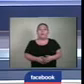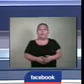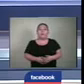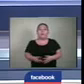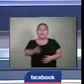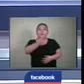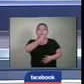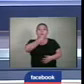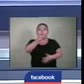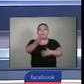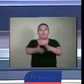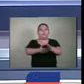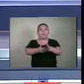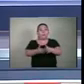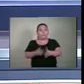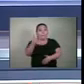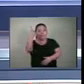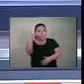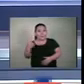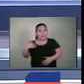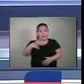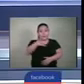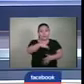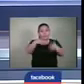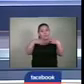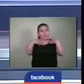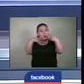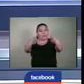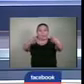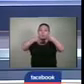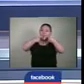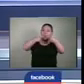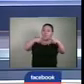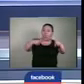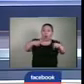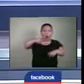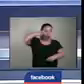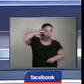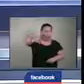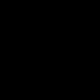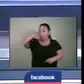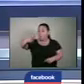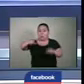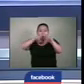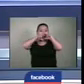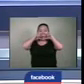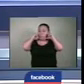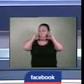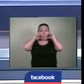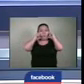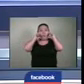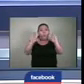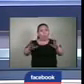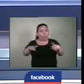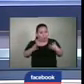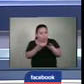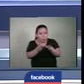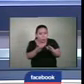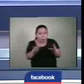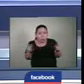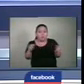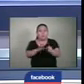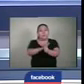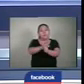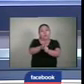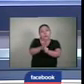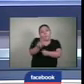Iniciamos con los hechos. ministro de salud, Francisco Alaví, anunció que ya no es obligatorio el uso de la mascarilla debido a la baja de los casos de COVID